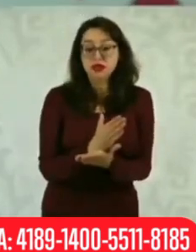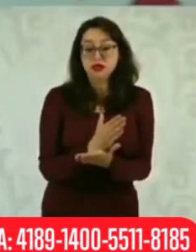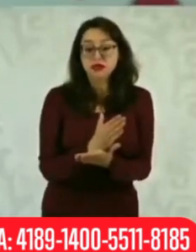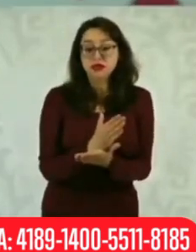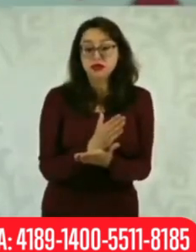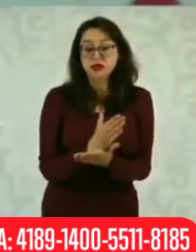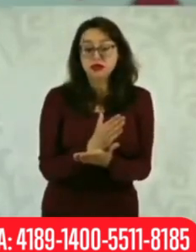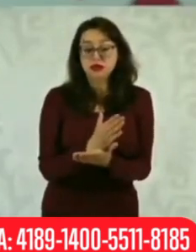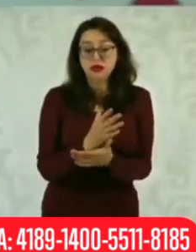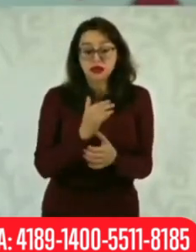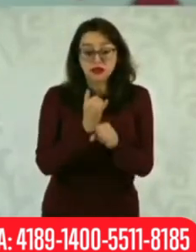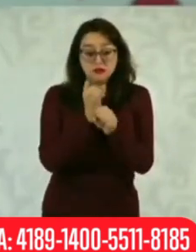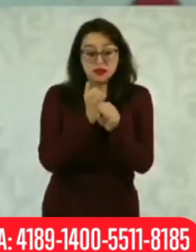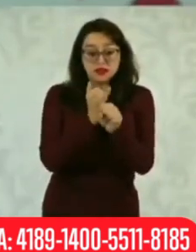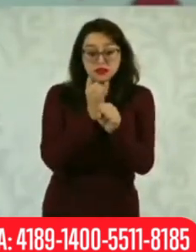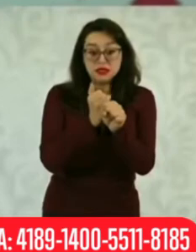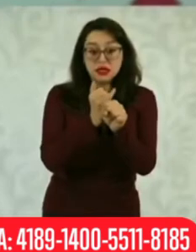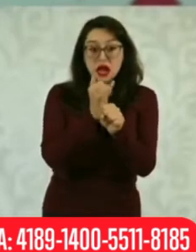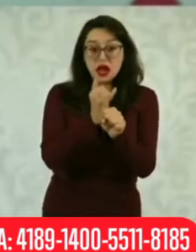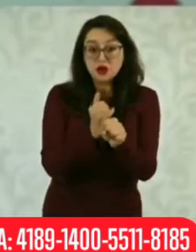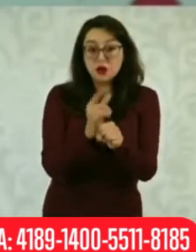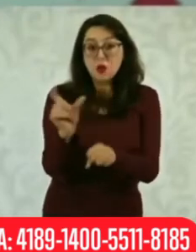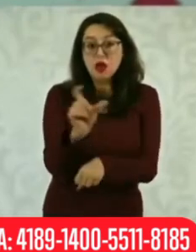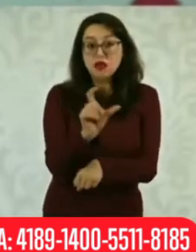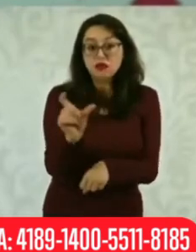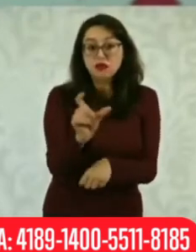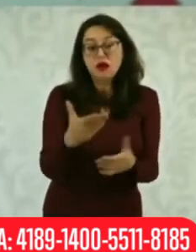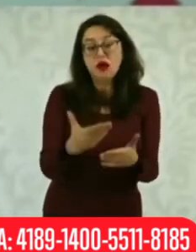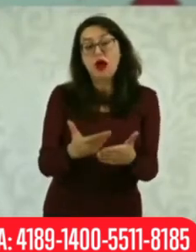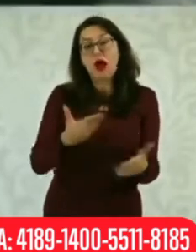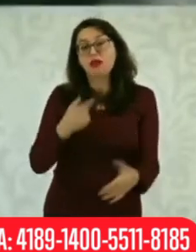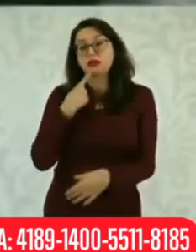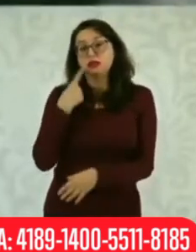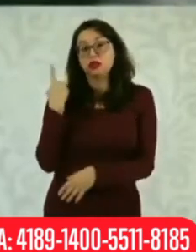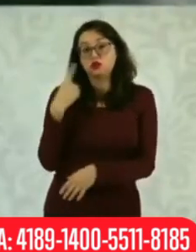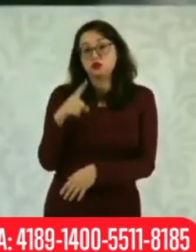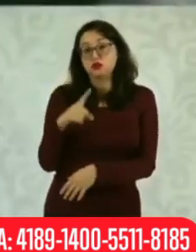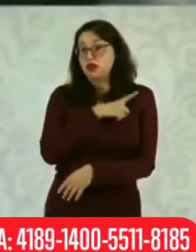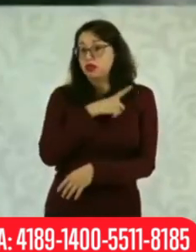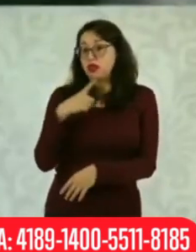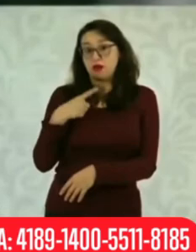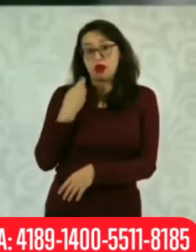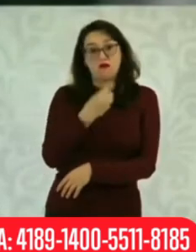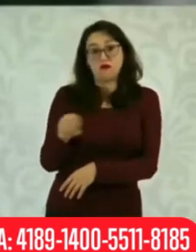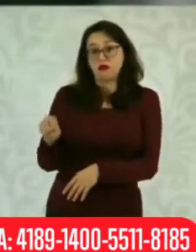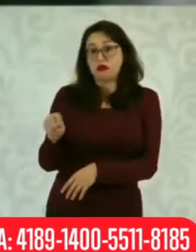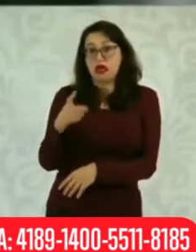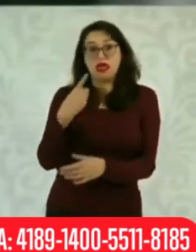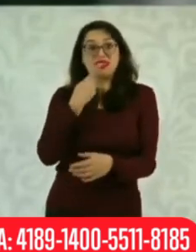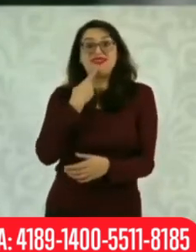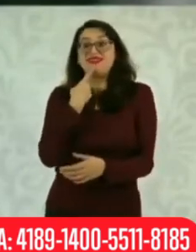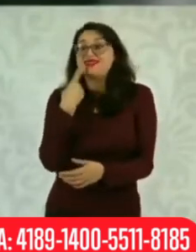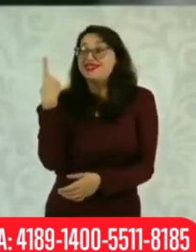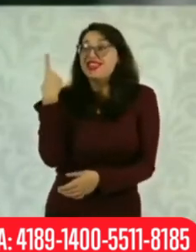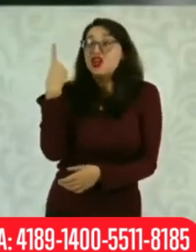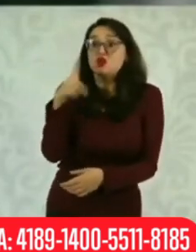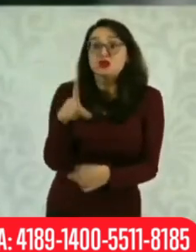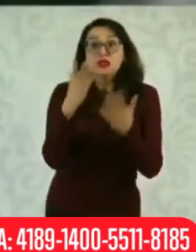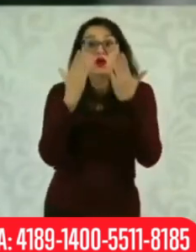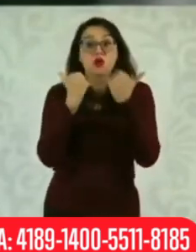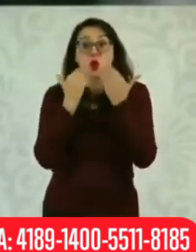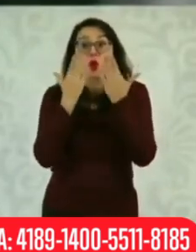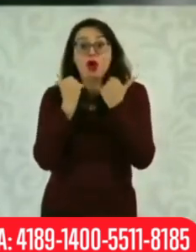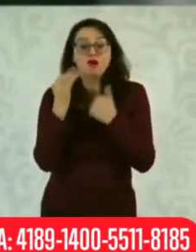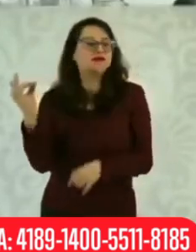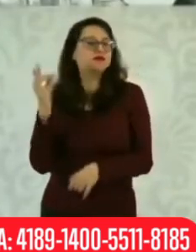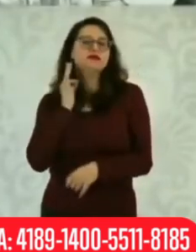a denuncias presentadas. Cuando esa denuncia fue presentada y enviada a México por